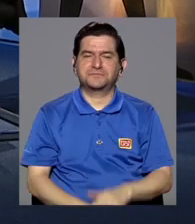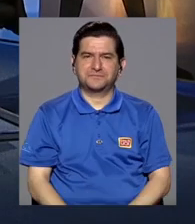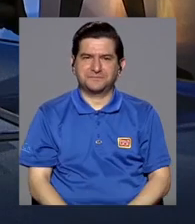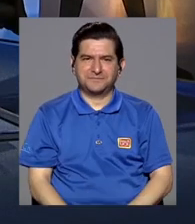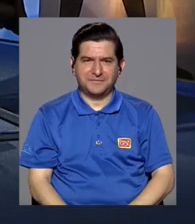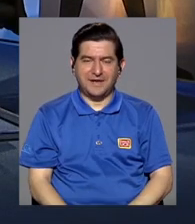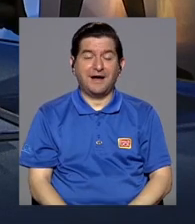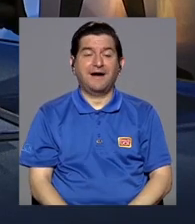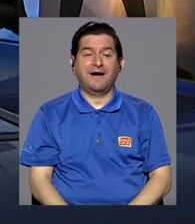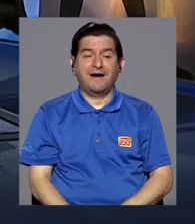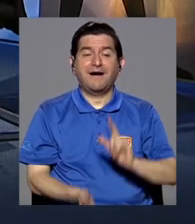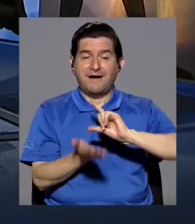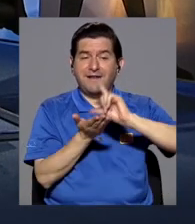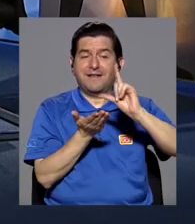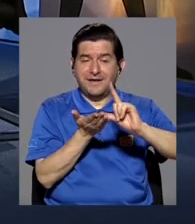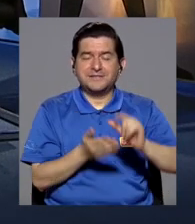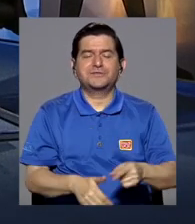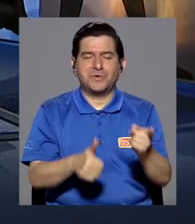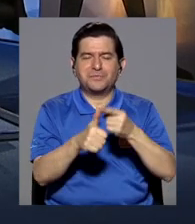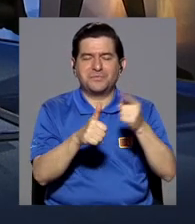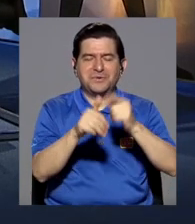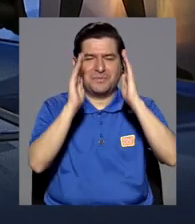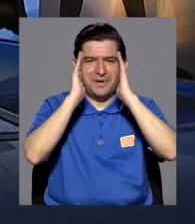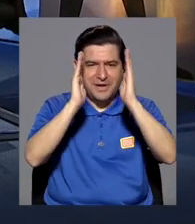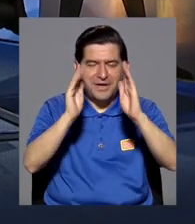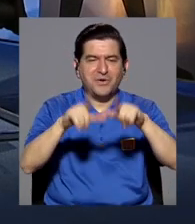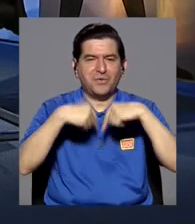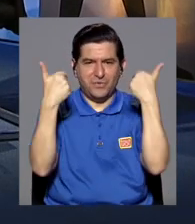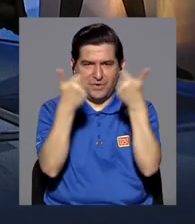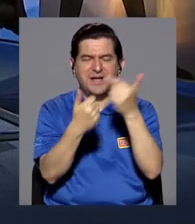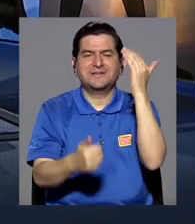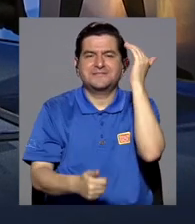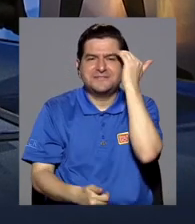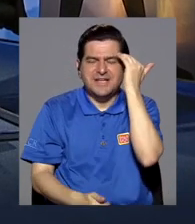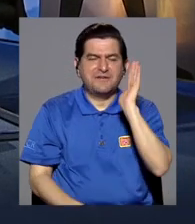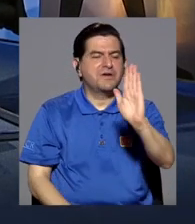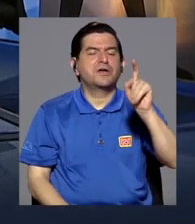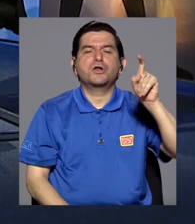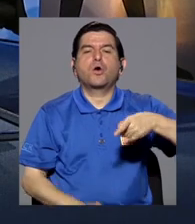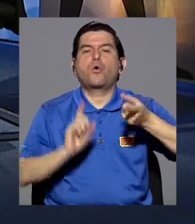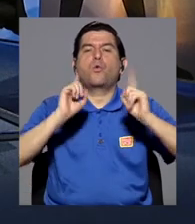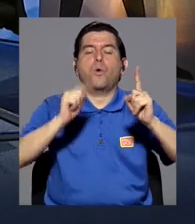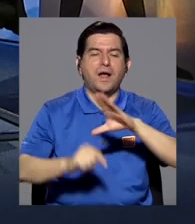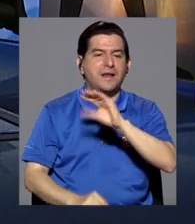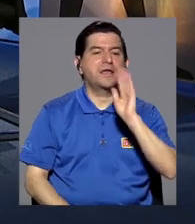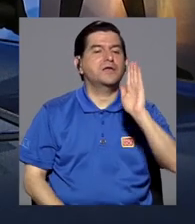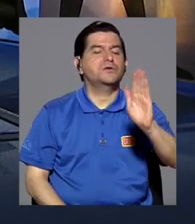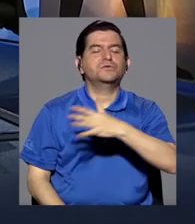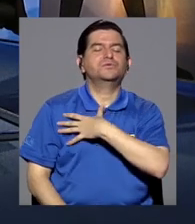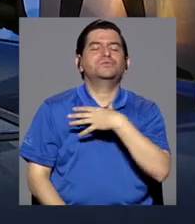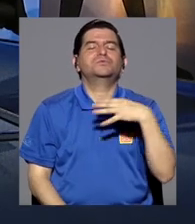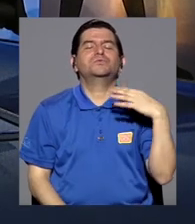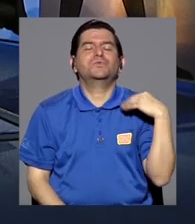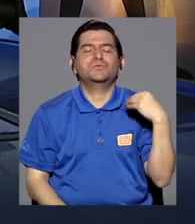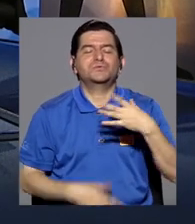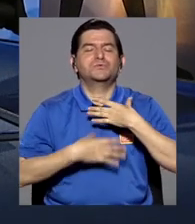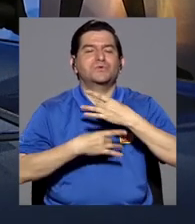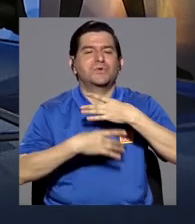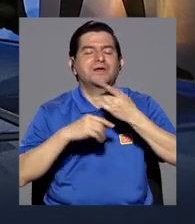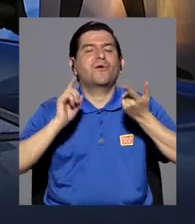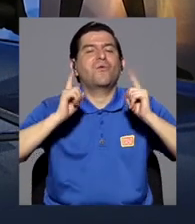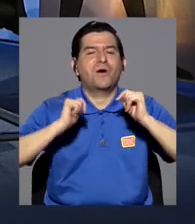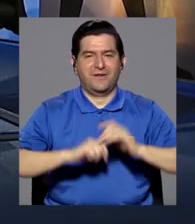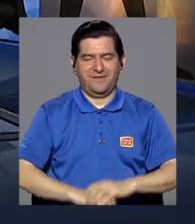creo respecto a la elección hay que escuchar primero al grupo hay saber cuáles son saber cuáles son sus necesidades y cuáles son sus gustos y sus